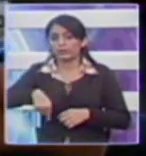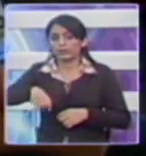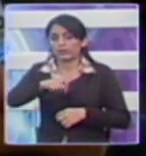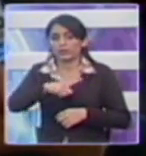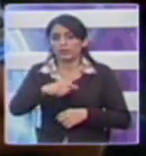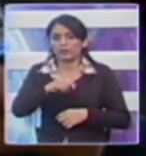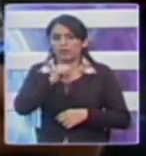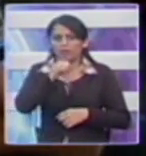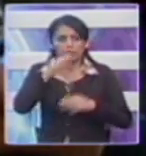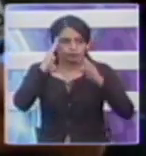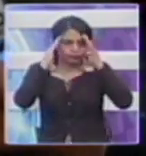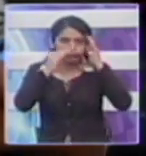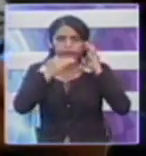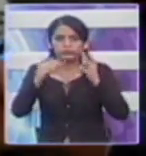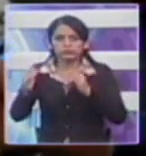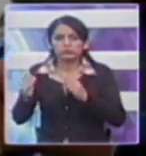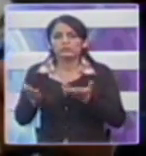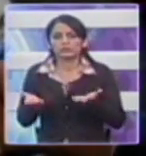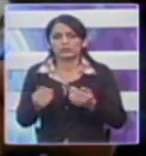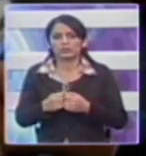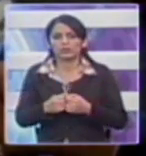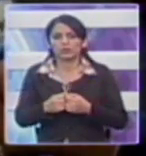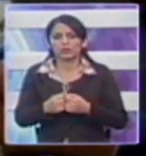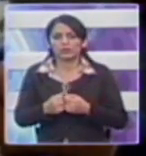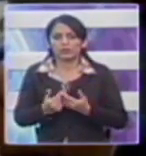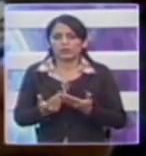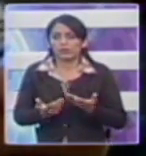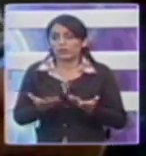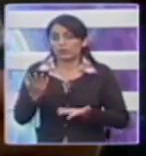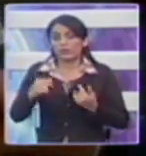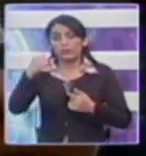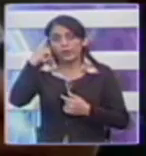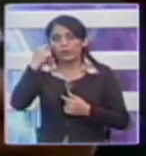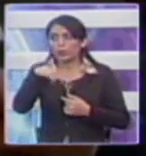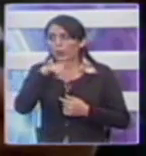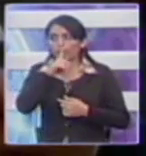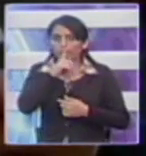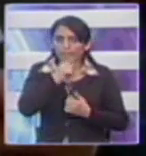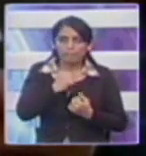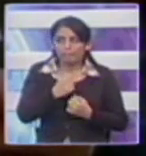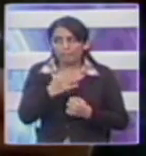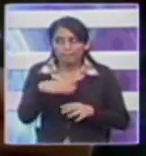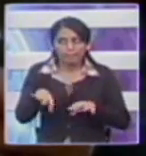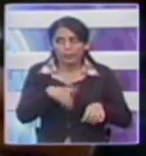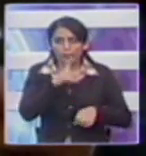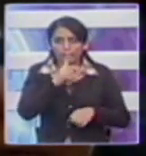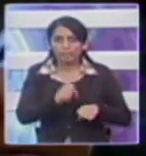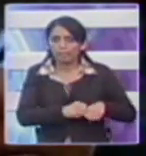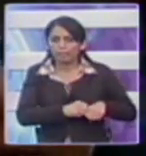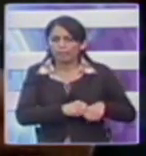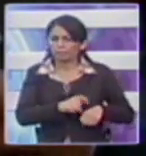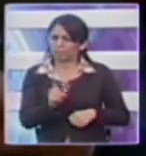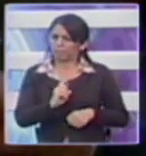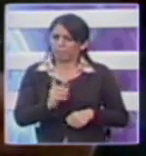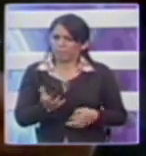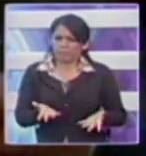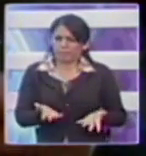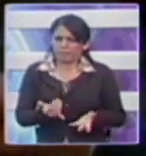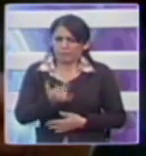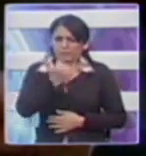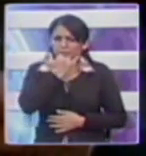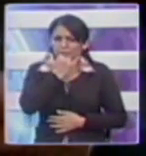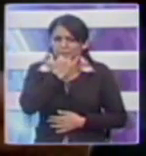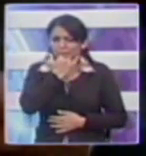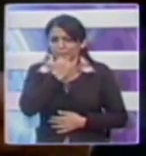de administrar estos recursos, deseos de esconder el tema ni de ocultar el trabajo hecho, porque no se lo ha hecho. No, eso no